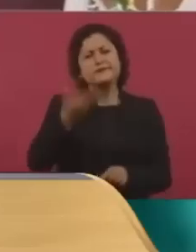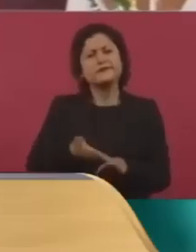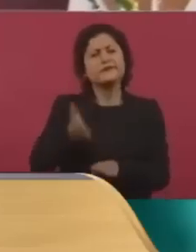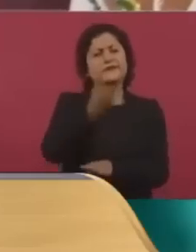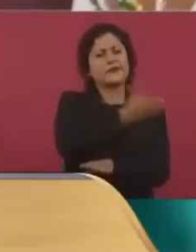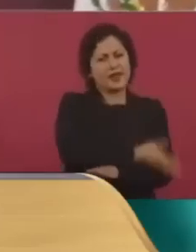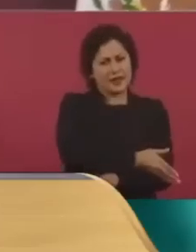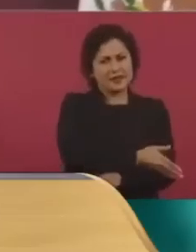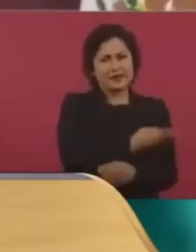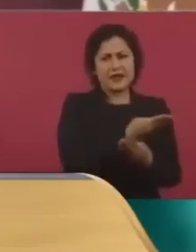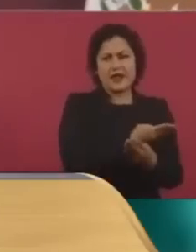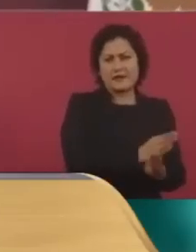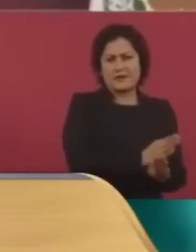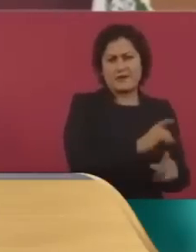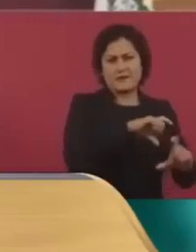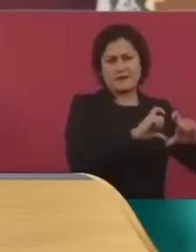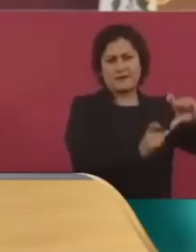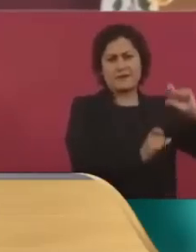Banamex a Citigroup,